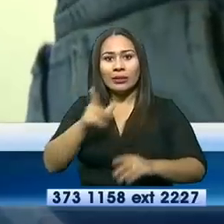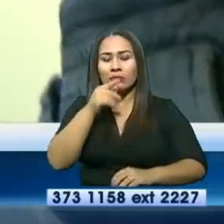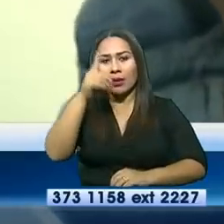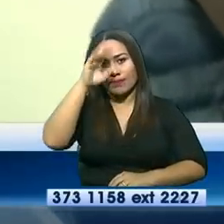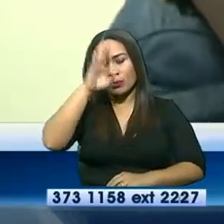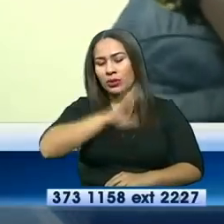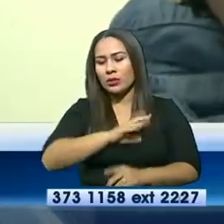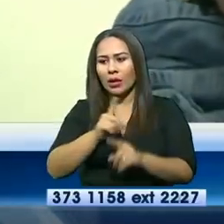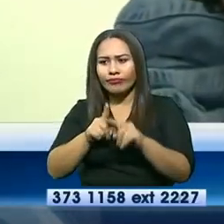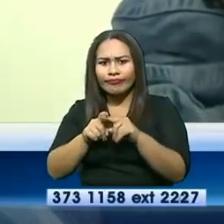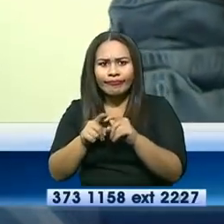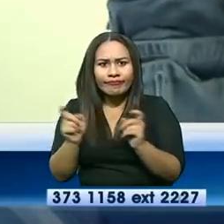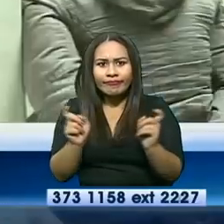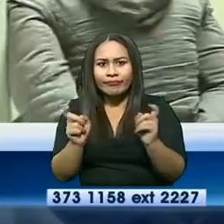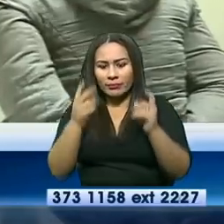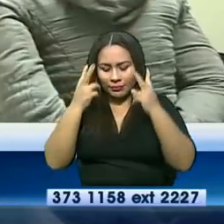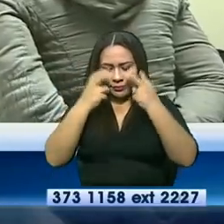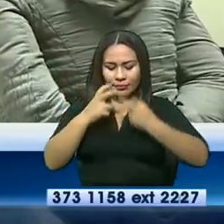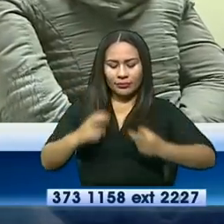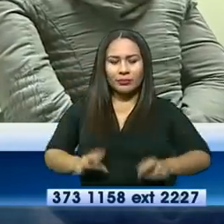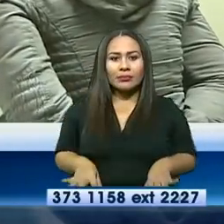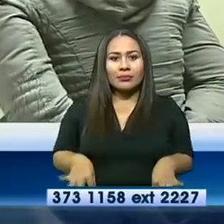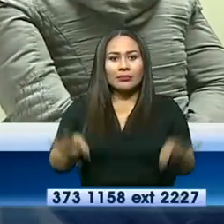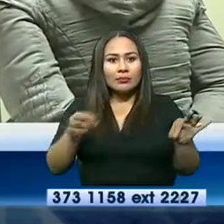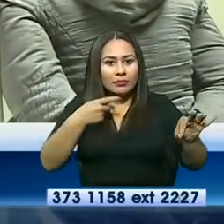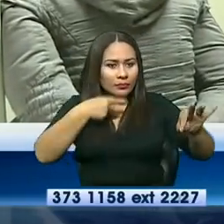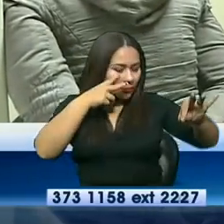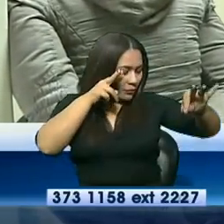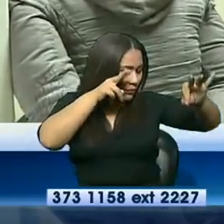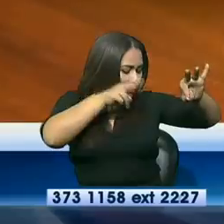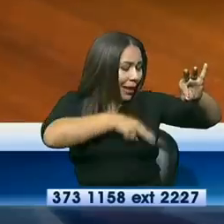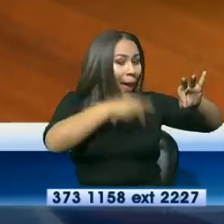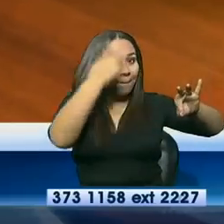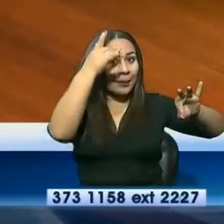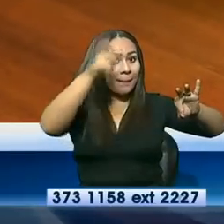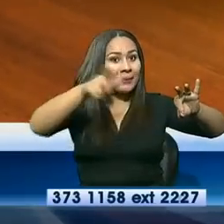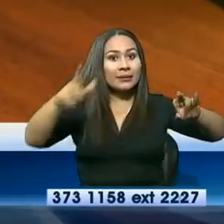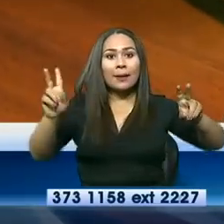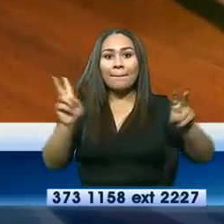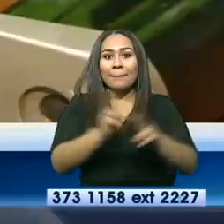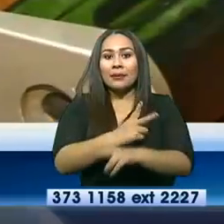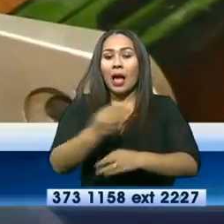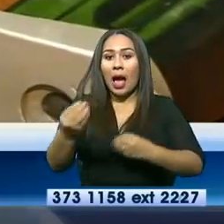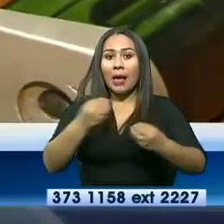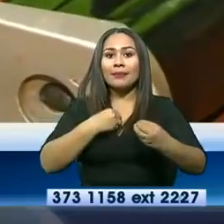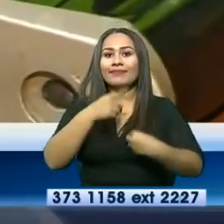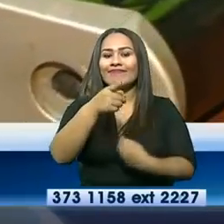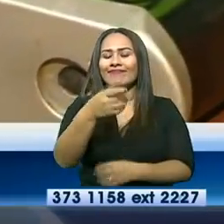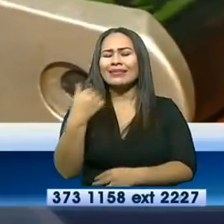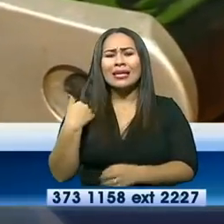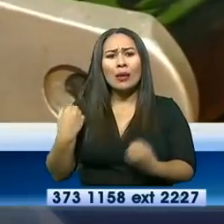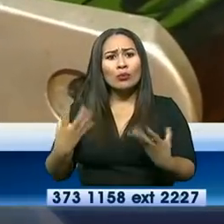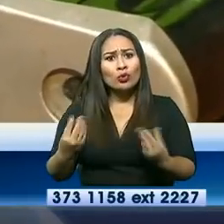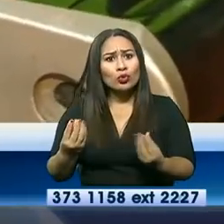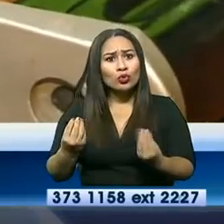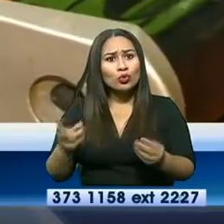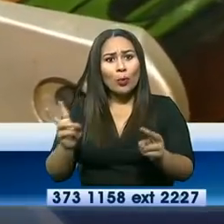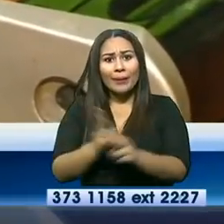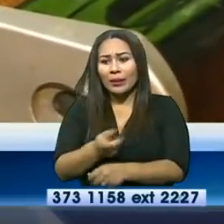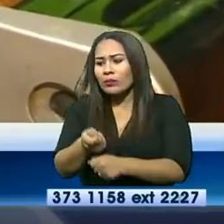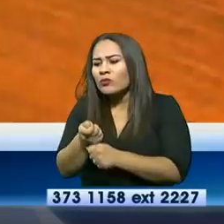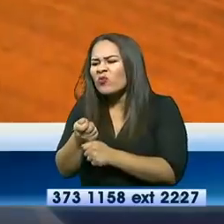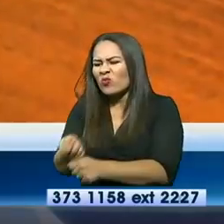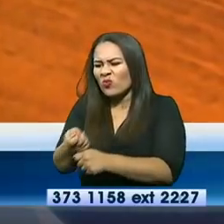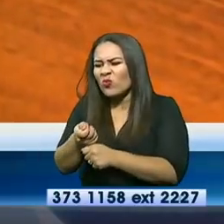procedieron a realizarles una requisa. Sabían de la peligrosidad de los sujetos. Las denuncias revelaban que amedrentaban a las víctimas con armas de